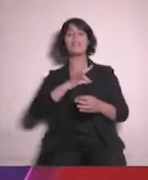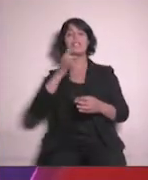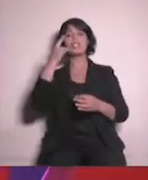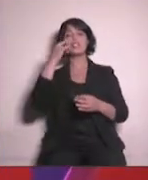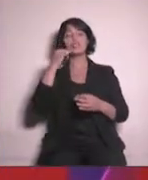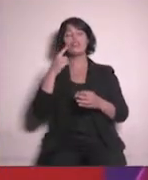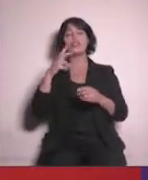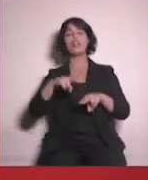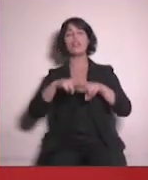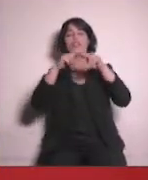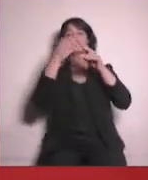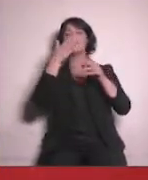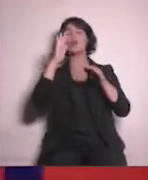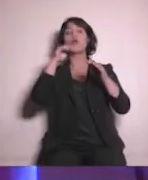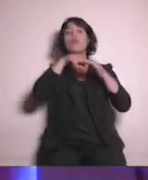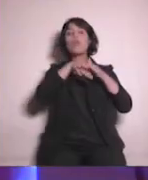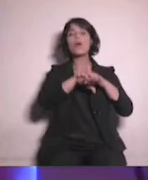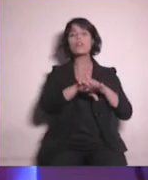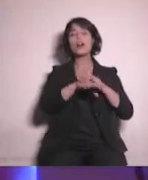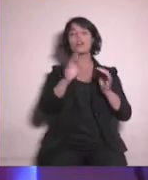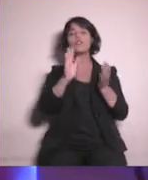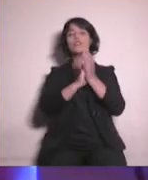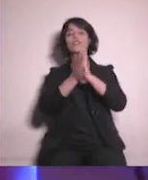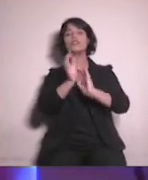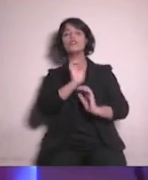fondos mejor resguardados de Chile.